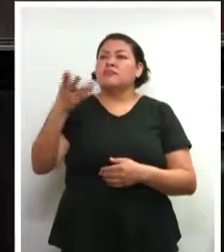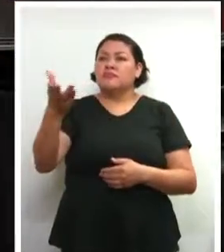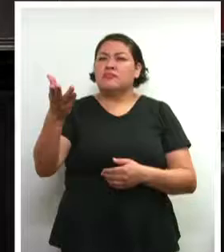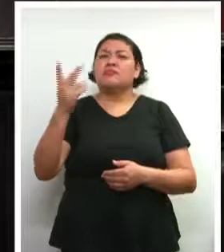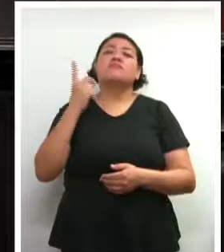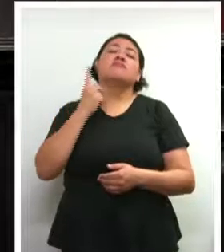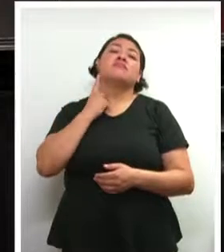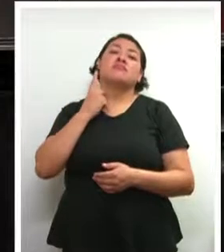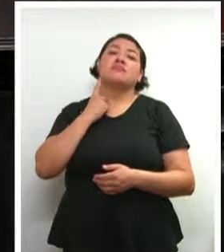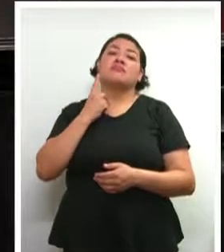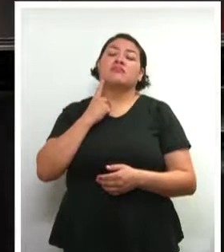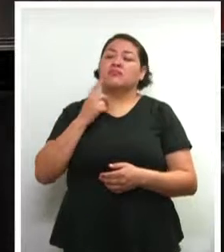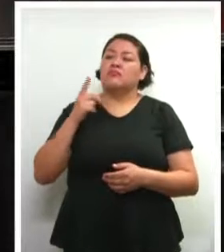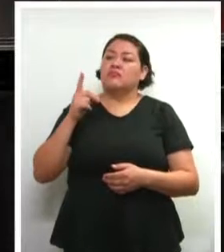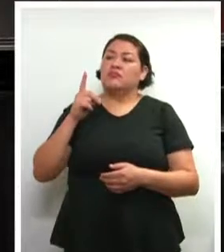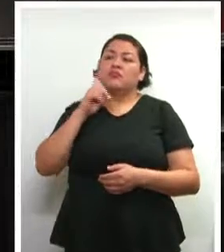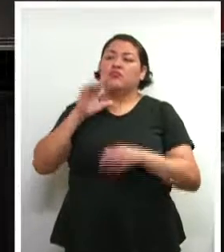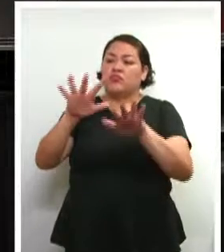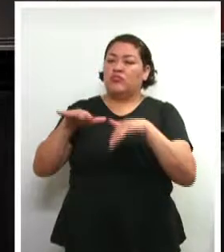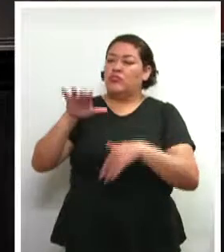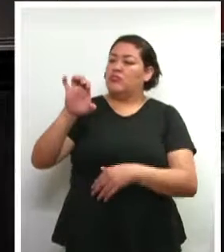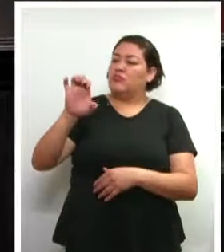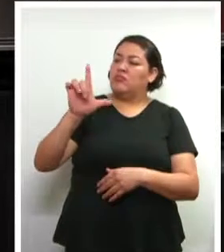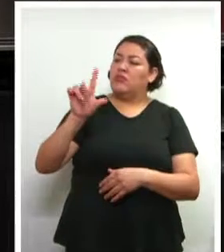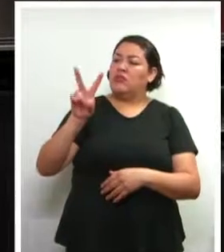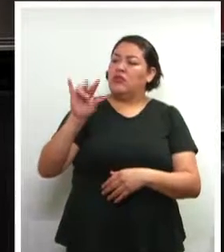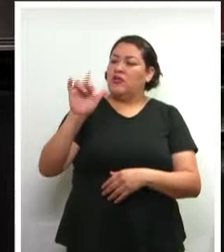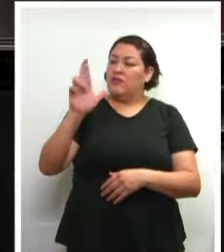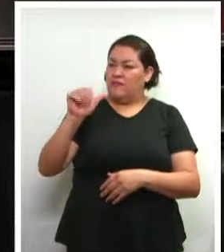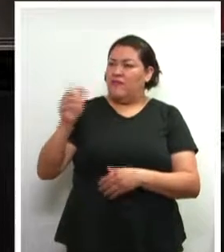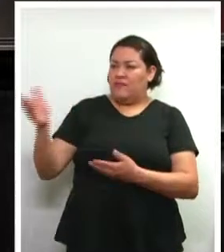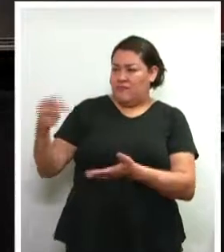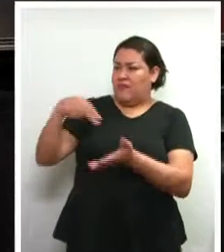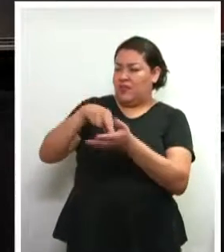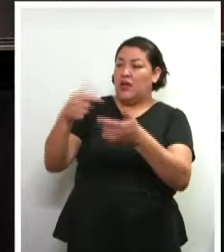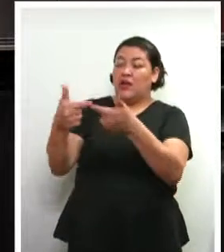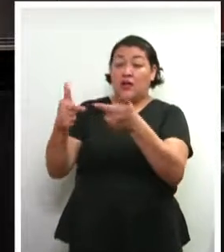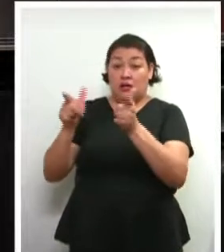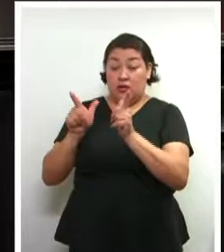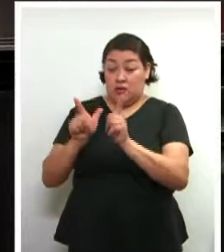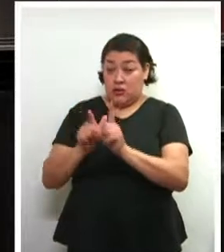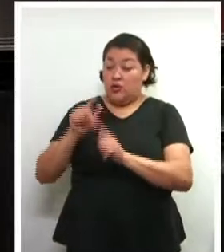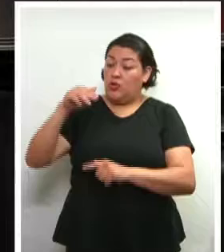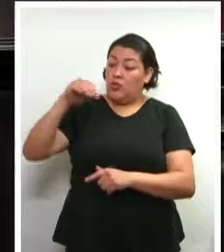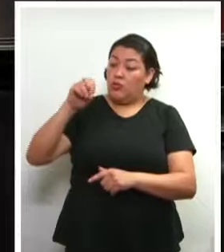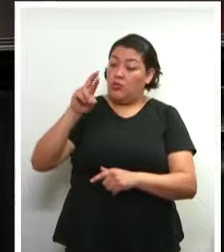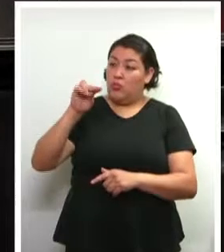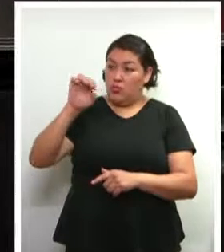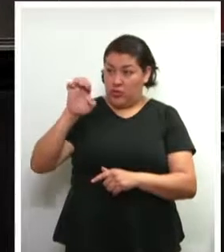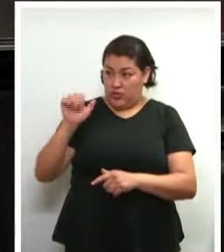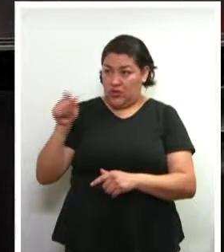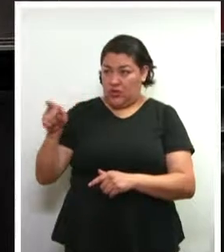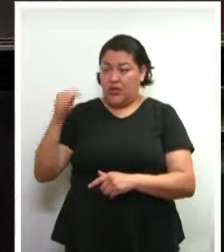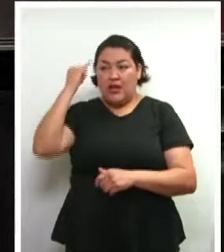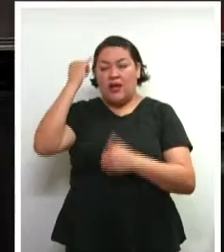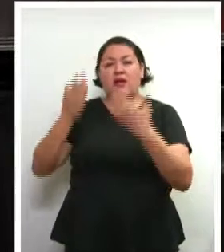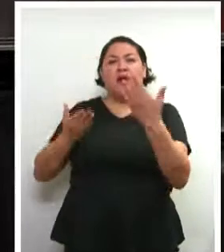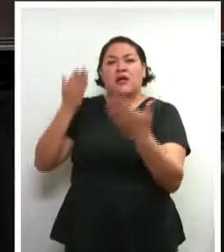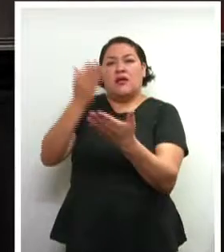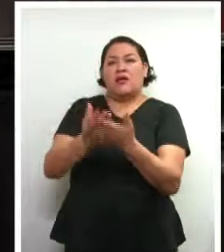la diputada constituyente Elvira Daniel Cabazaga, del Grupo Parlamentario de Morena, para presentar